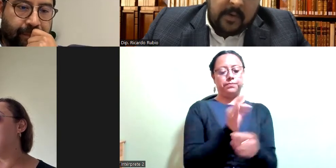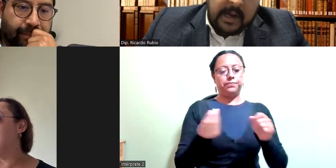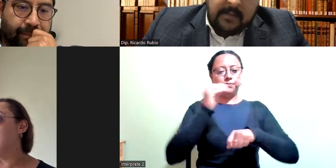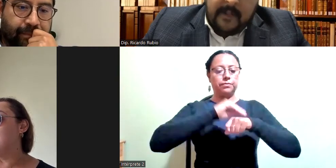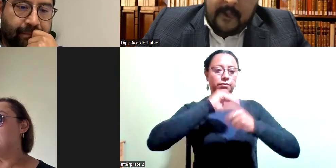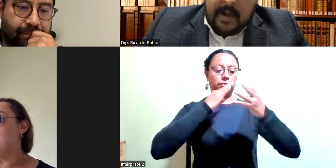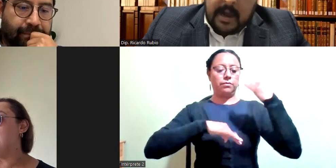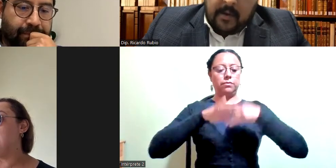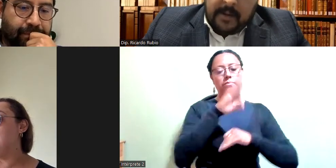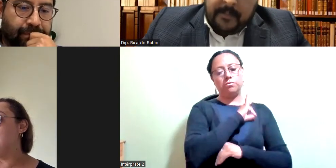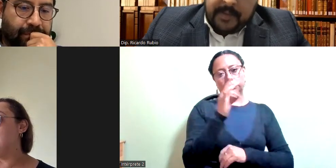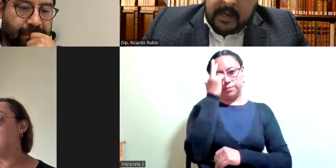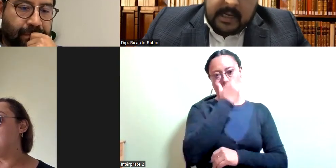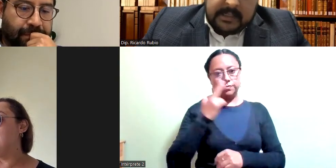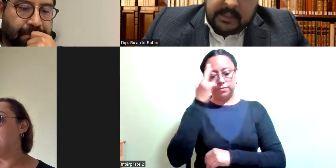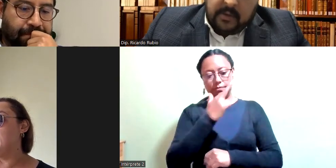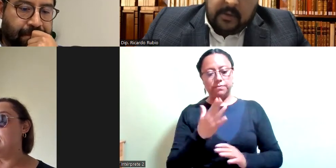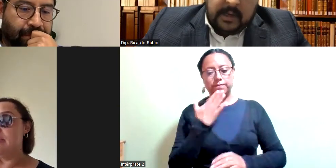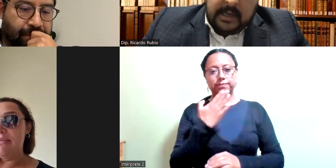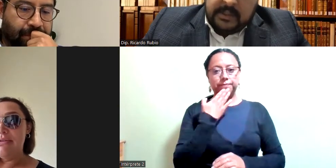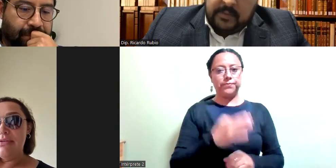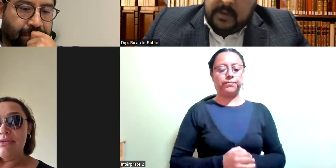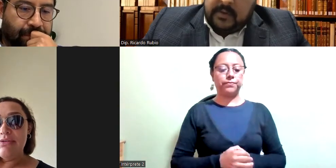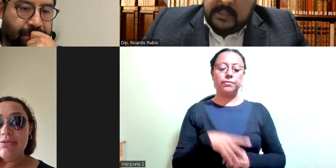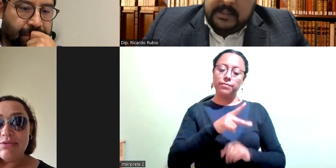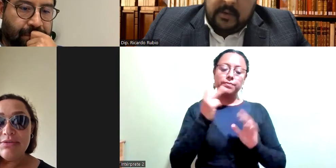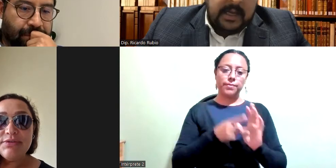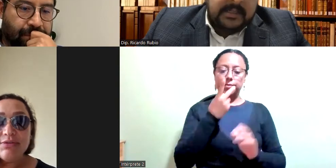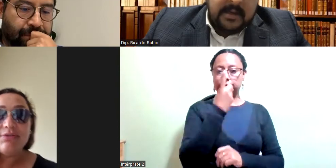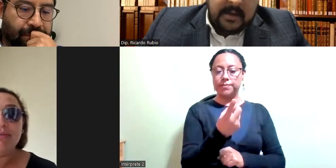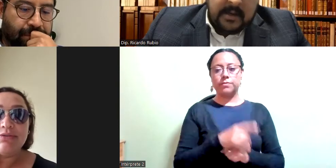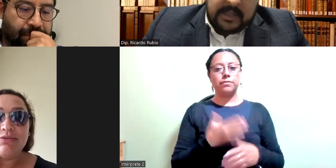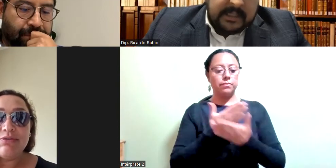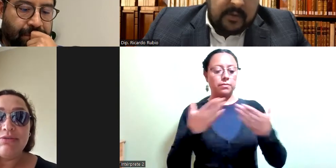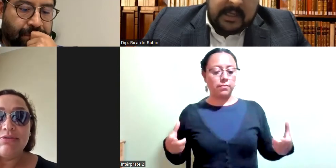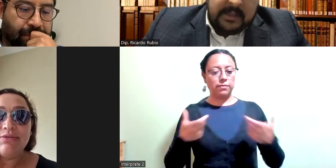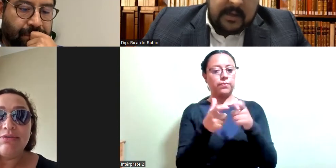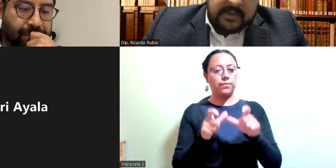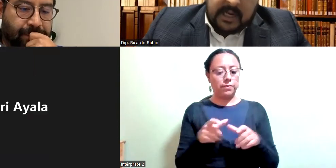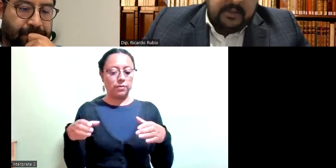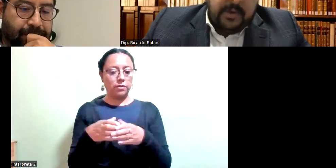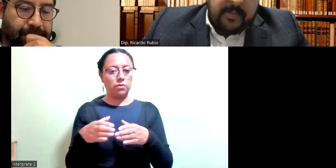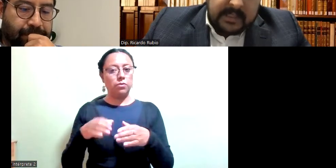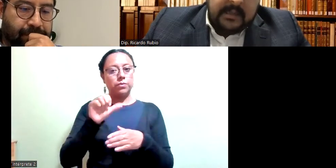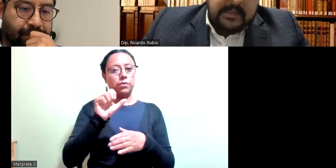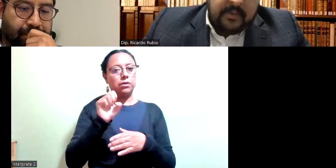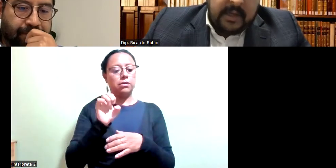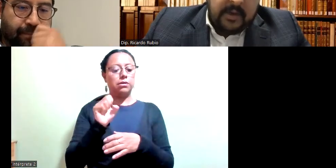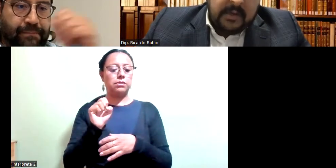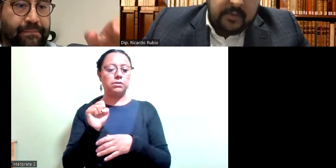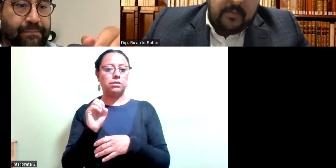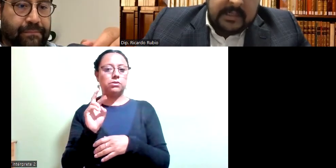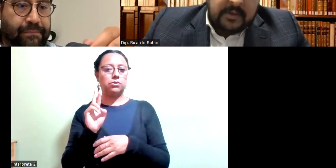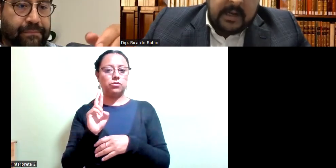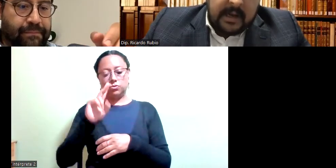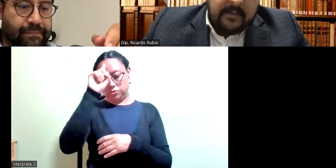revisarlo con calma. Ahora, insisto en el asunto de los asesores. Los asesores, pues ahí estuvieron presentes, diputada Yurini,